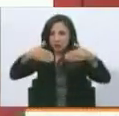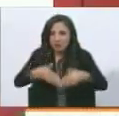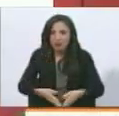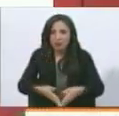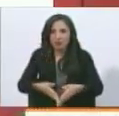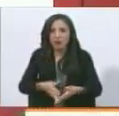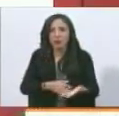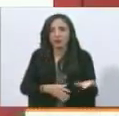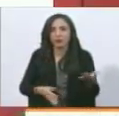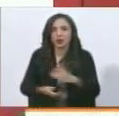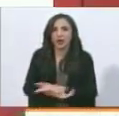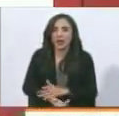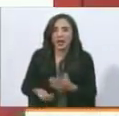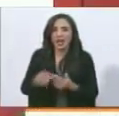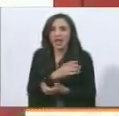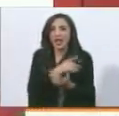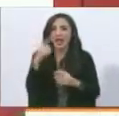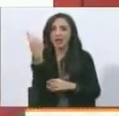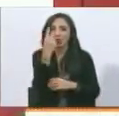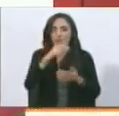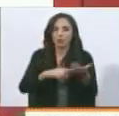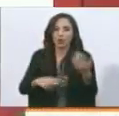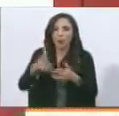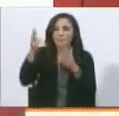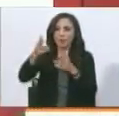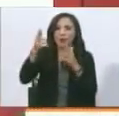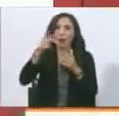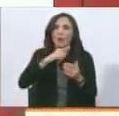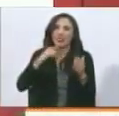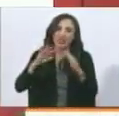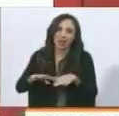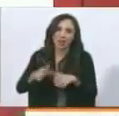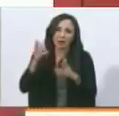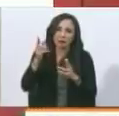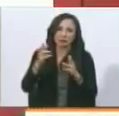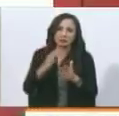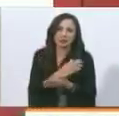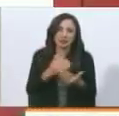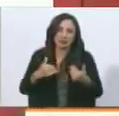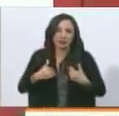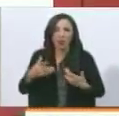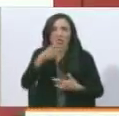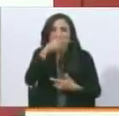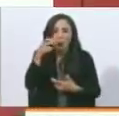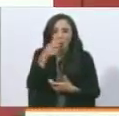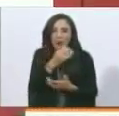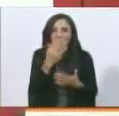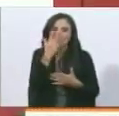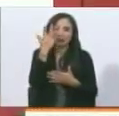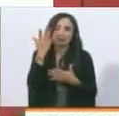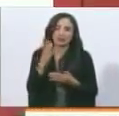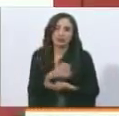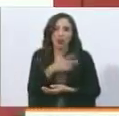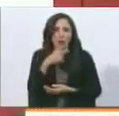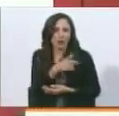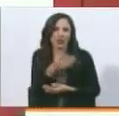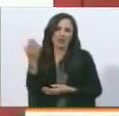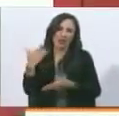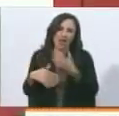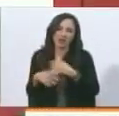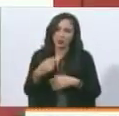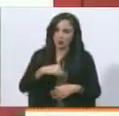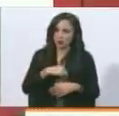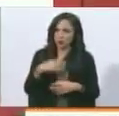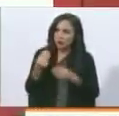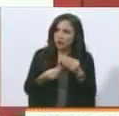Montaban un ring, lo lanzaban de un helicóptero, lo fusilaban, los drogaban. Sí, los drogaban. Nosotros no hacemos